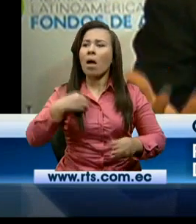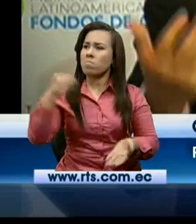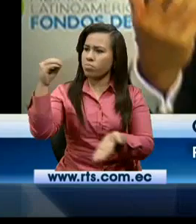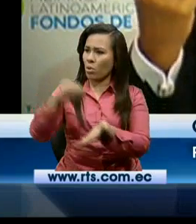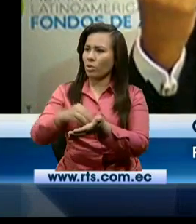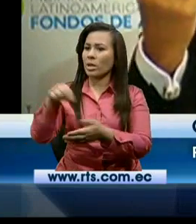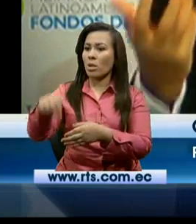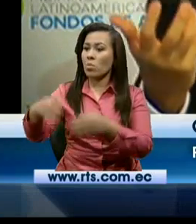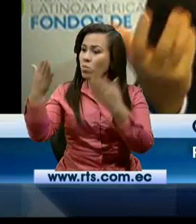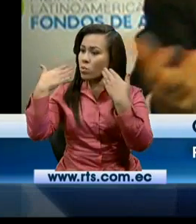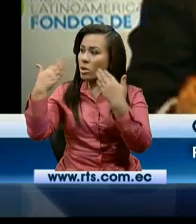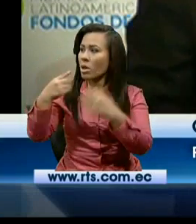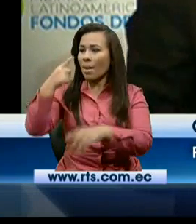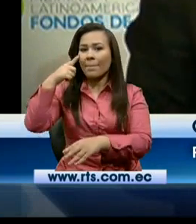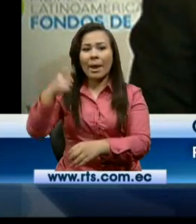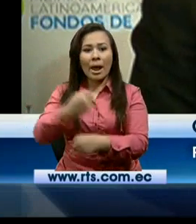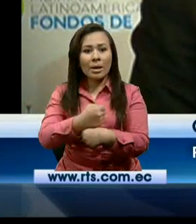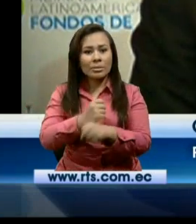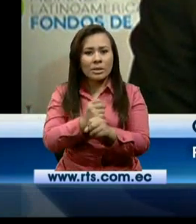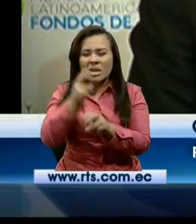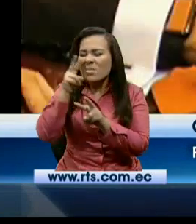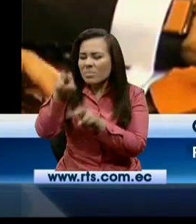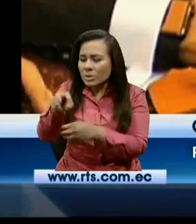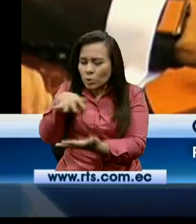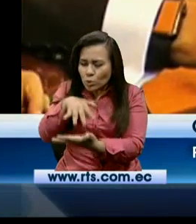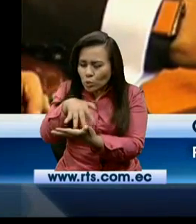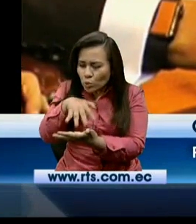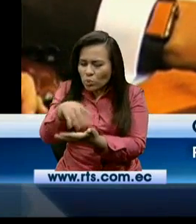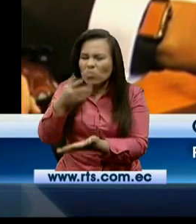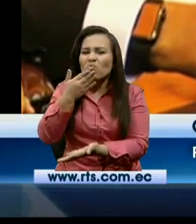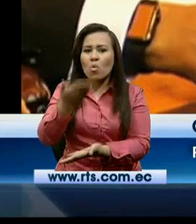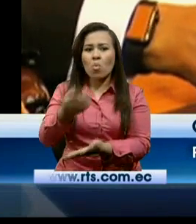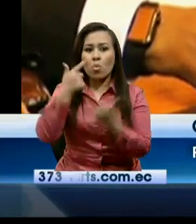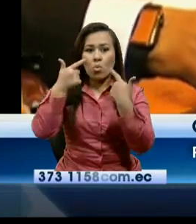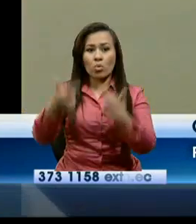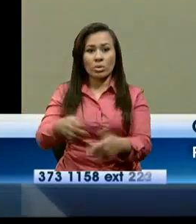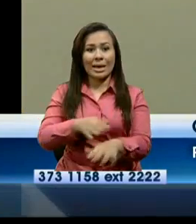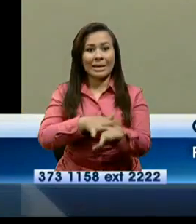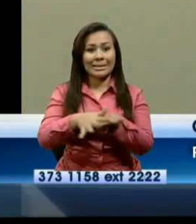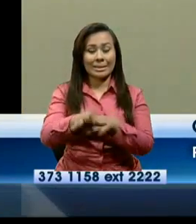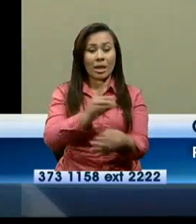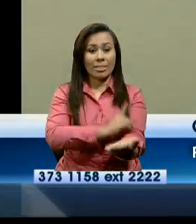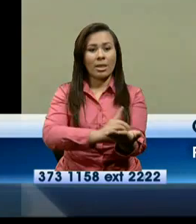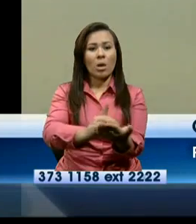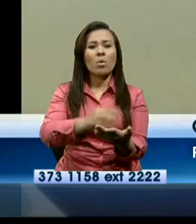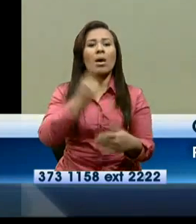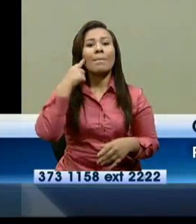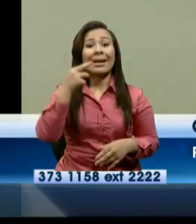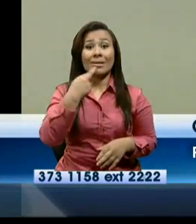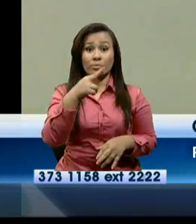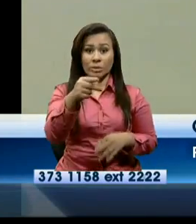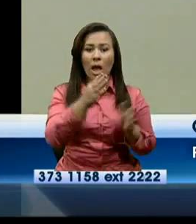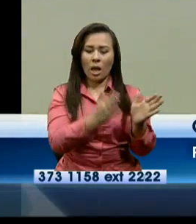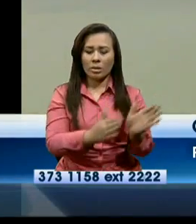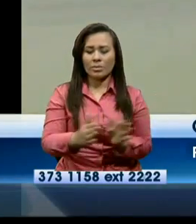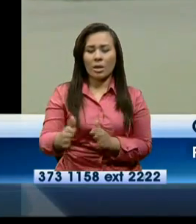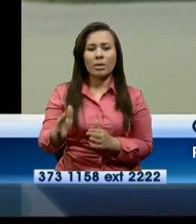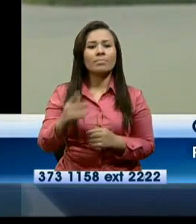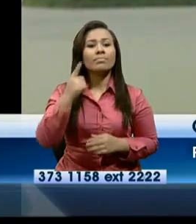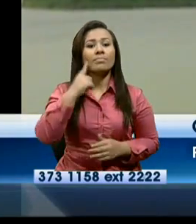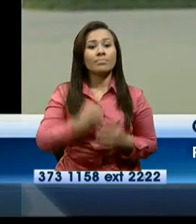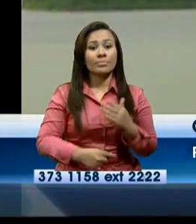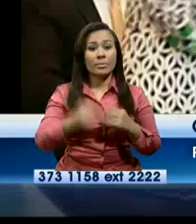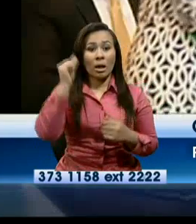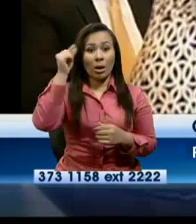ciudades para hacer este tipo de estudios, cuyos resultados permitirán emprender planes de acción donde